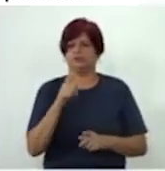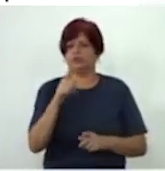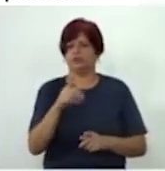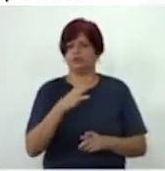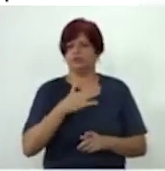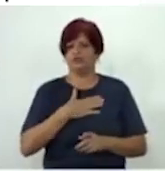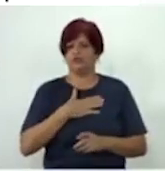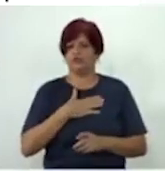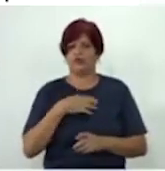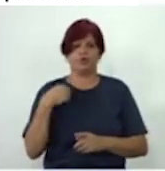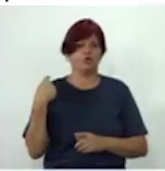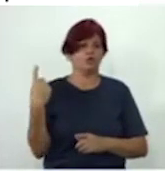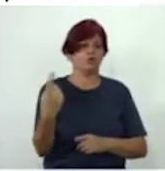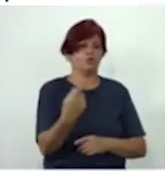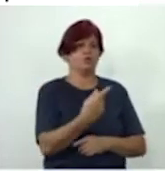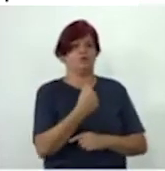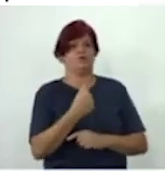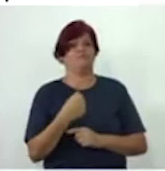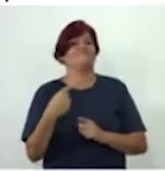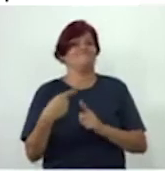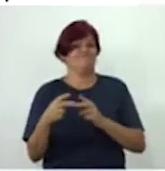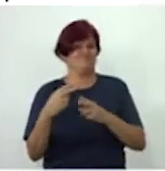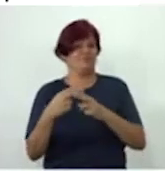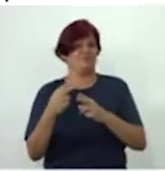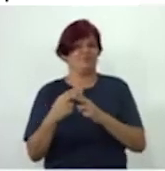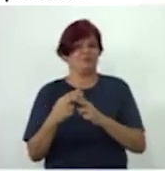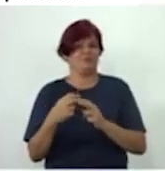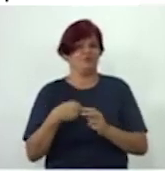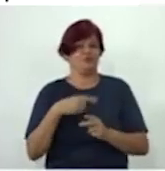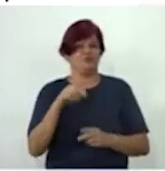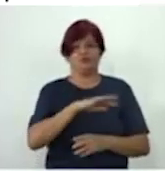y Lo que nos rodea, que también les sugerimos utilizar.